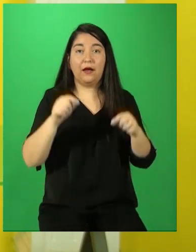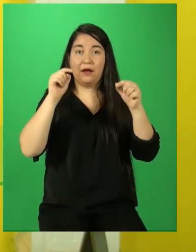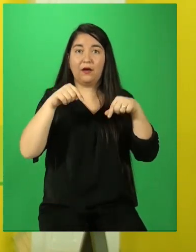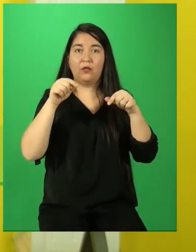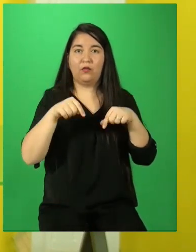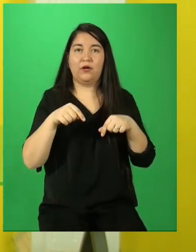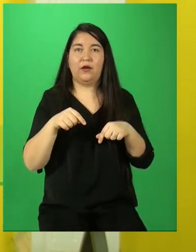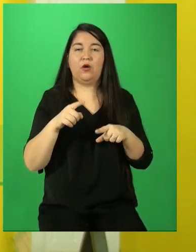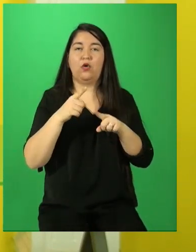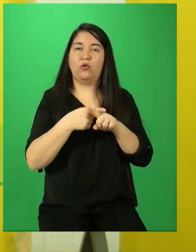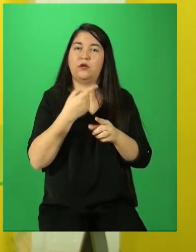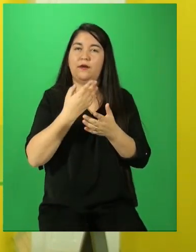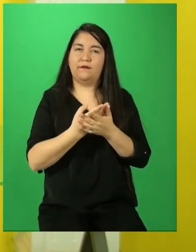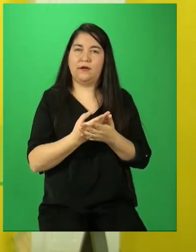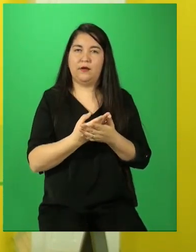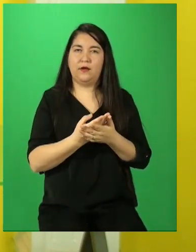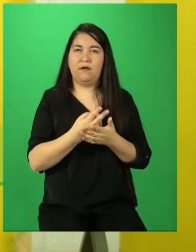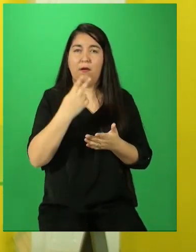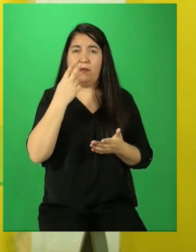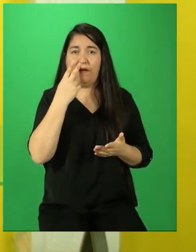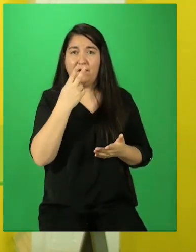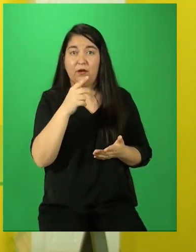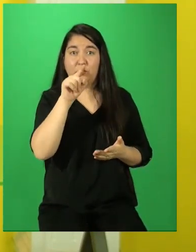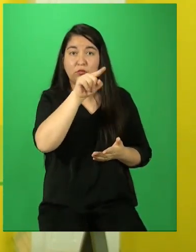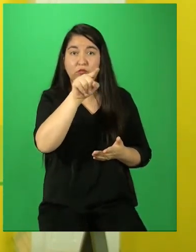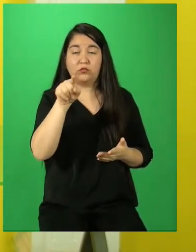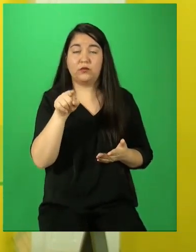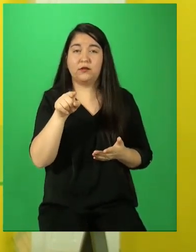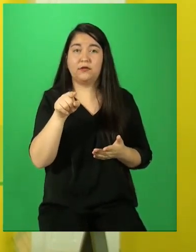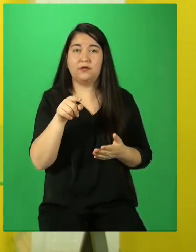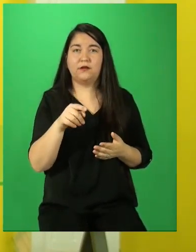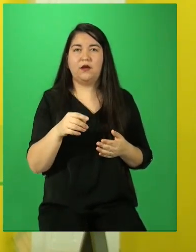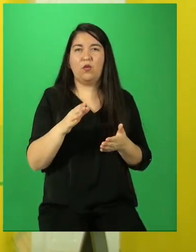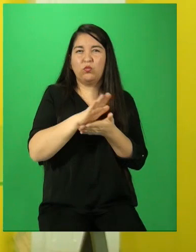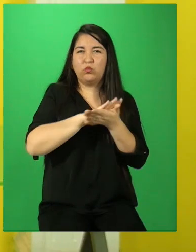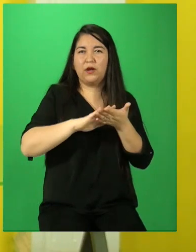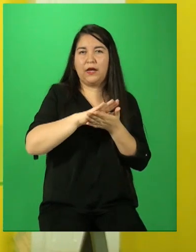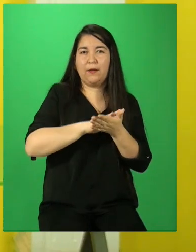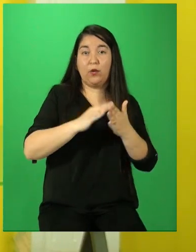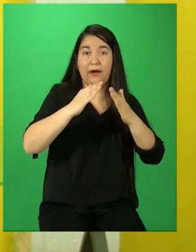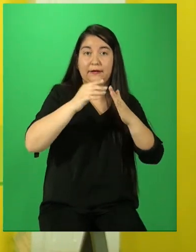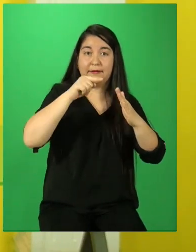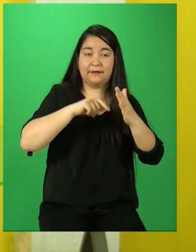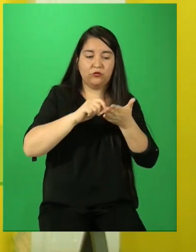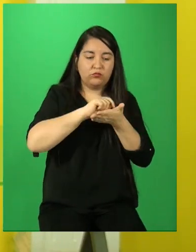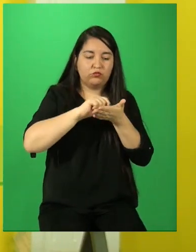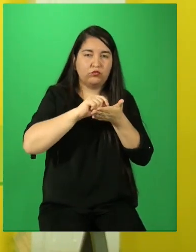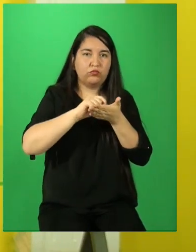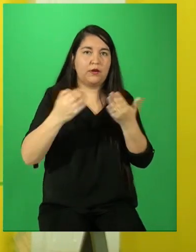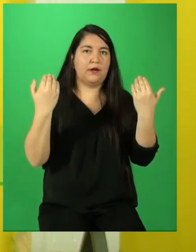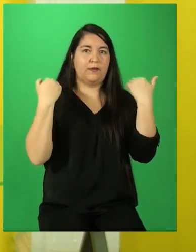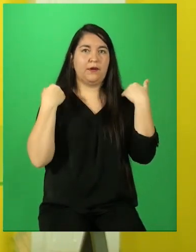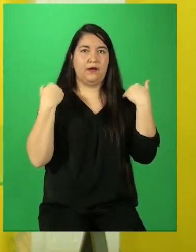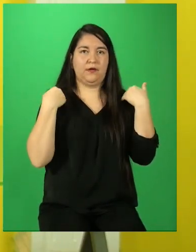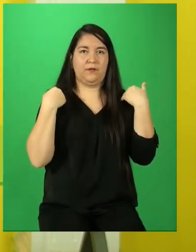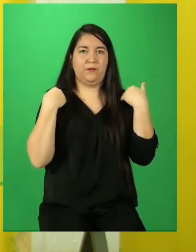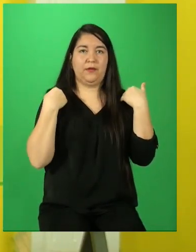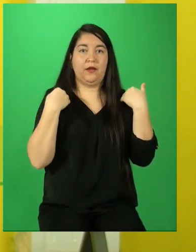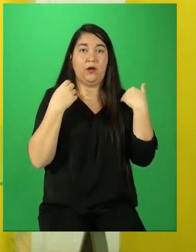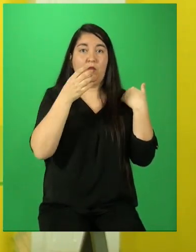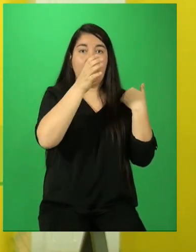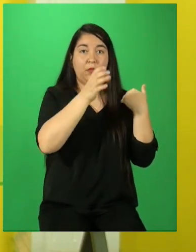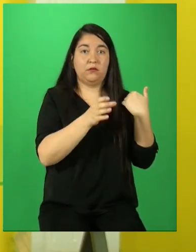Ahora, nuevamente les voy a dejar a ustedes un ejemplo para que practiquen en sus casas. Para eso necesitan la ayuda